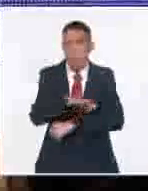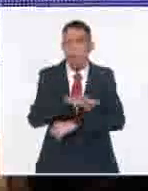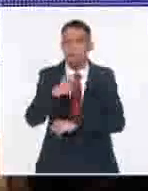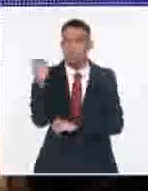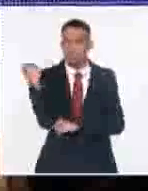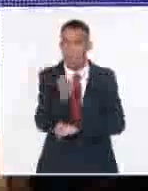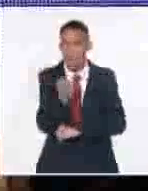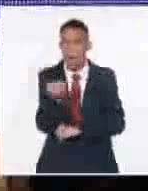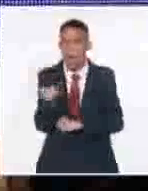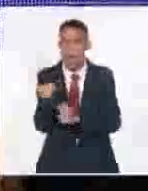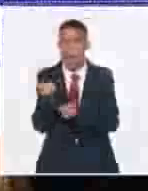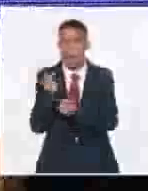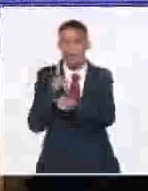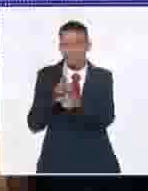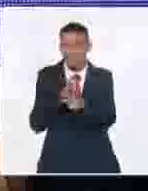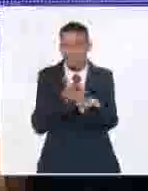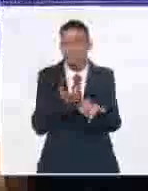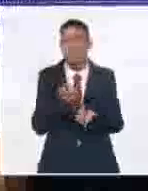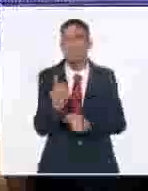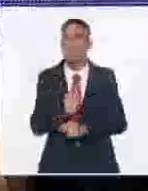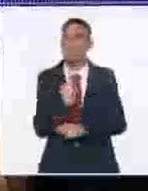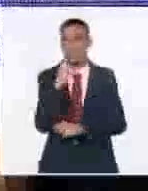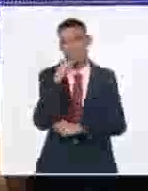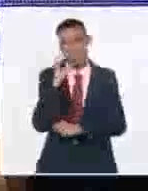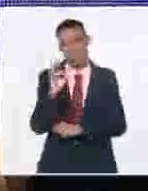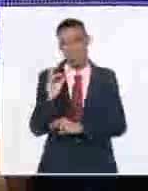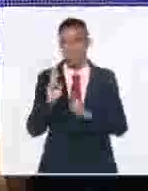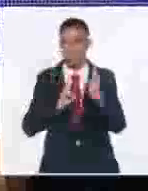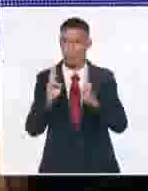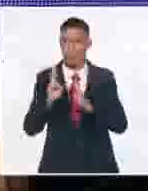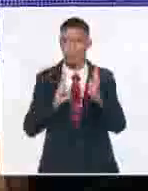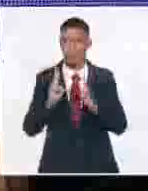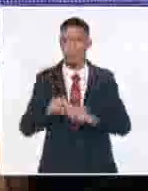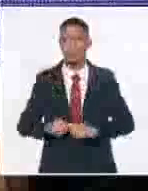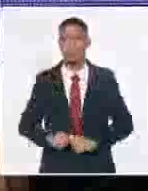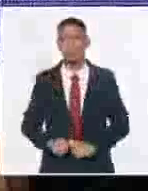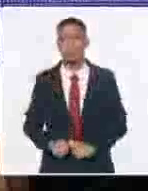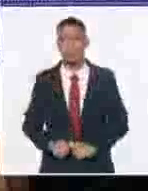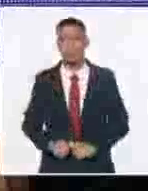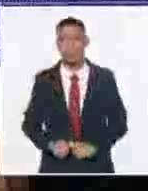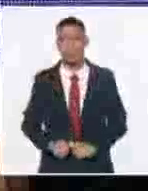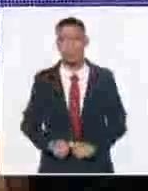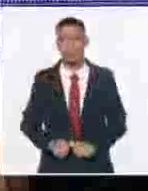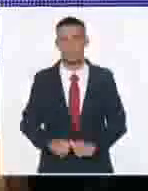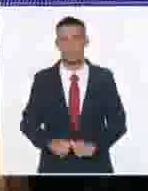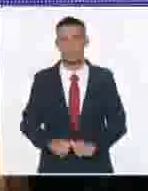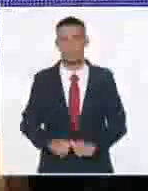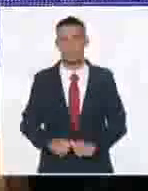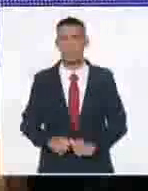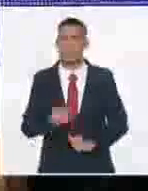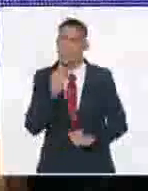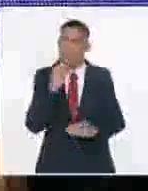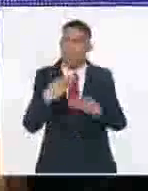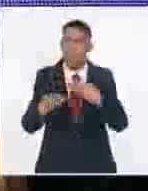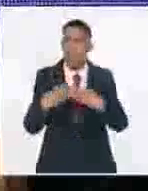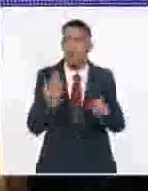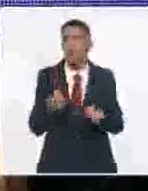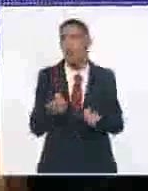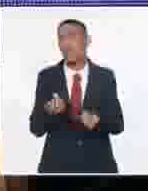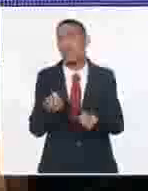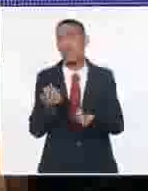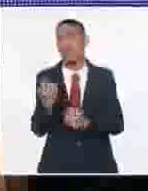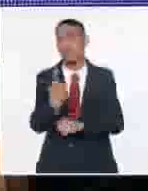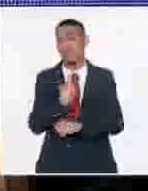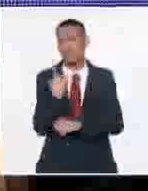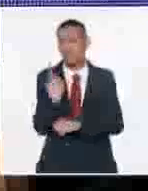de la actual escalada, sin diferenciar su etnia, procedencia, nacionalidad